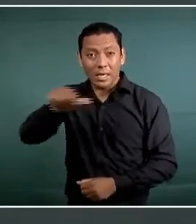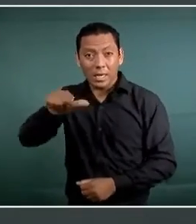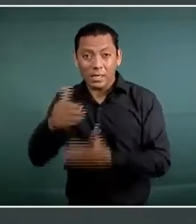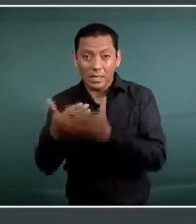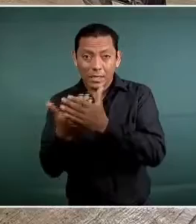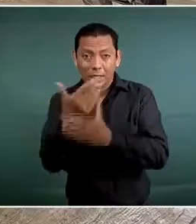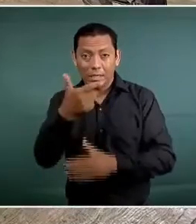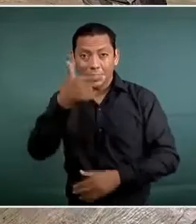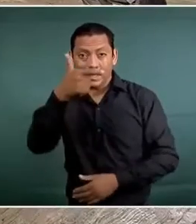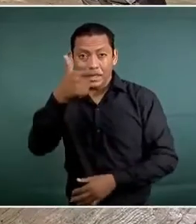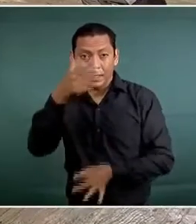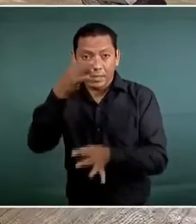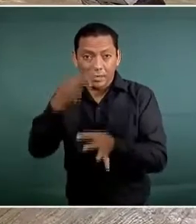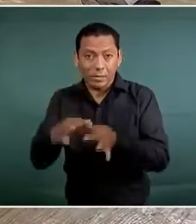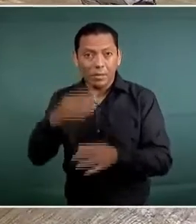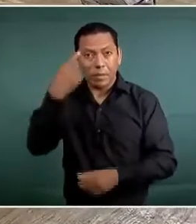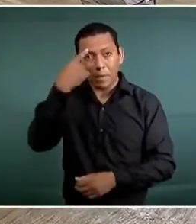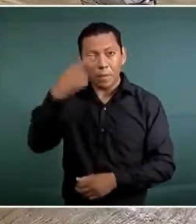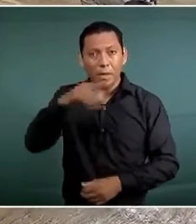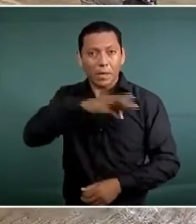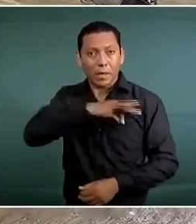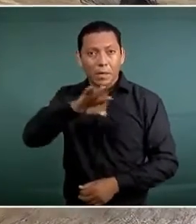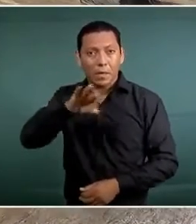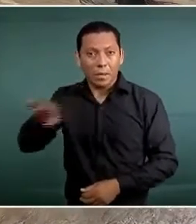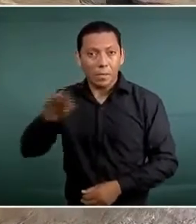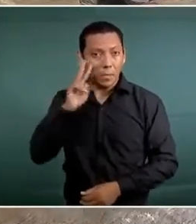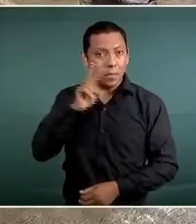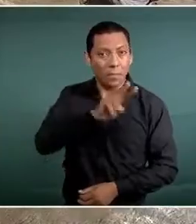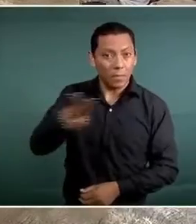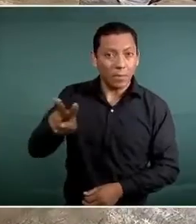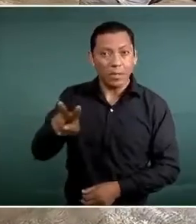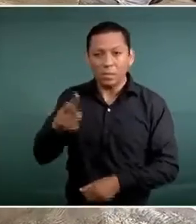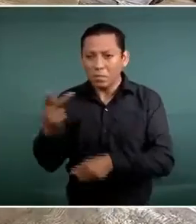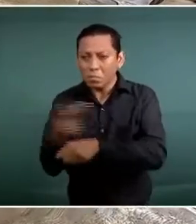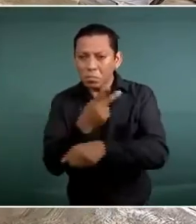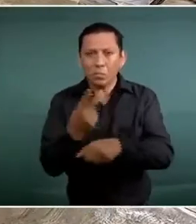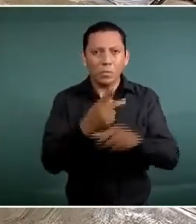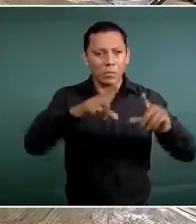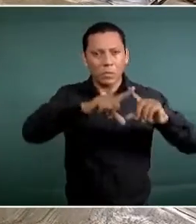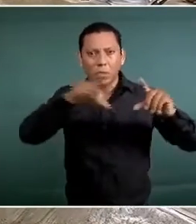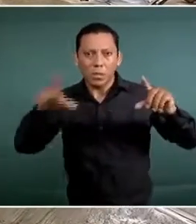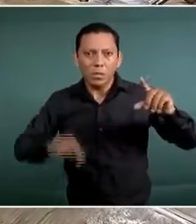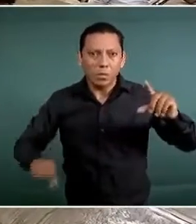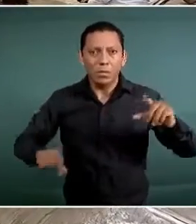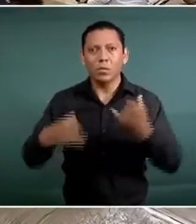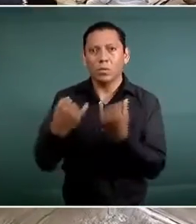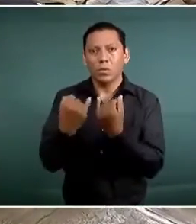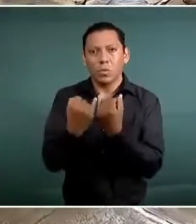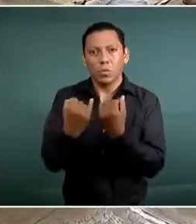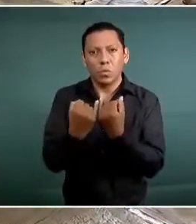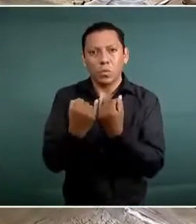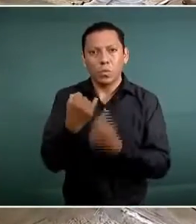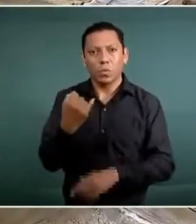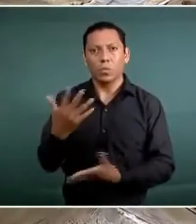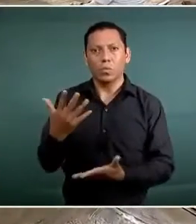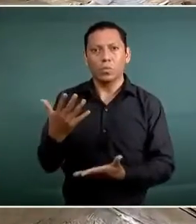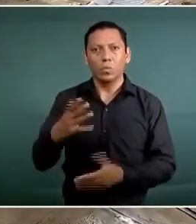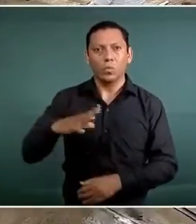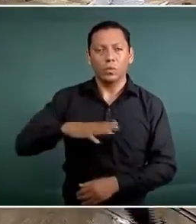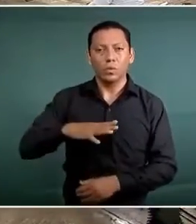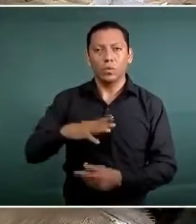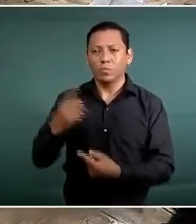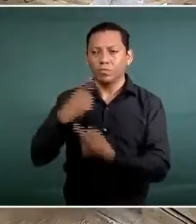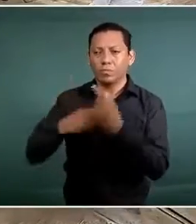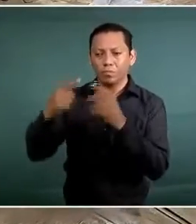mañana para ver lo que sucede a nivel nacional, recibir el